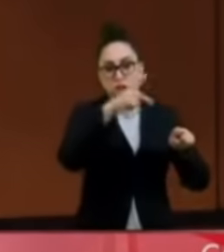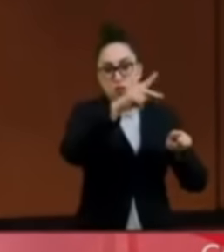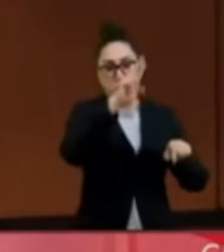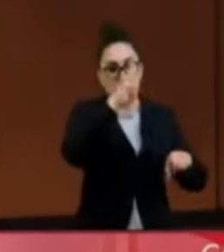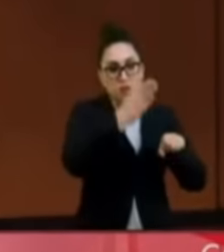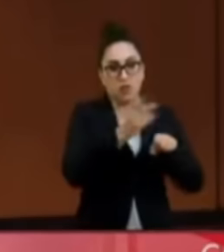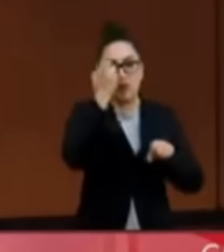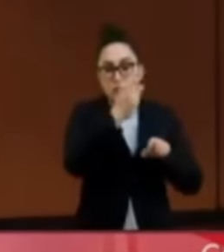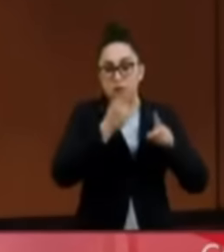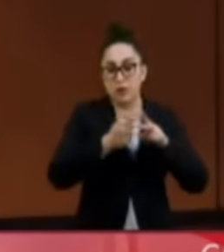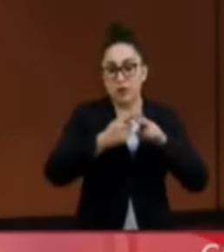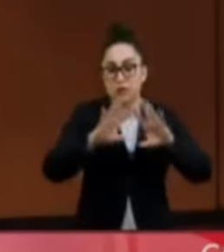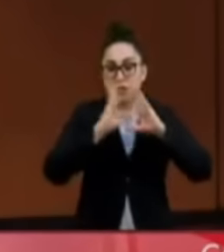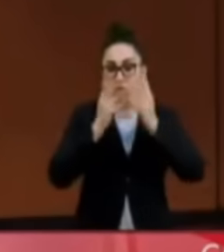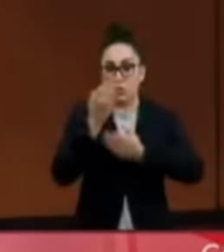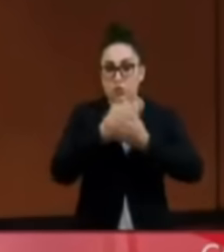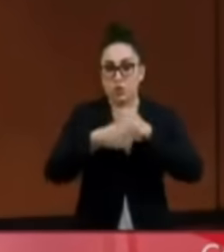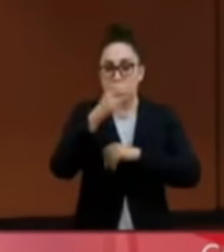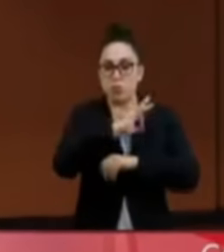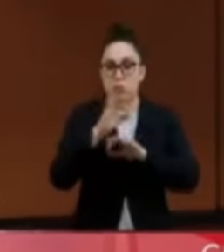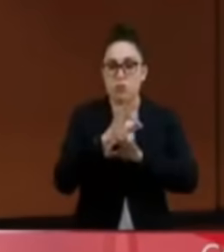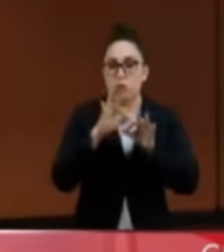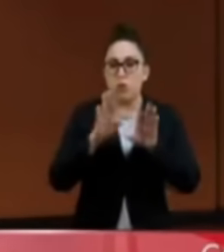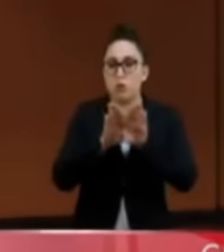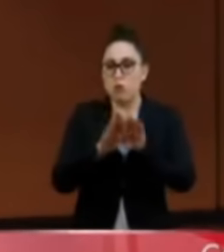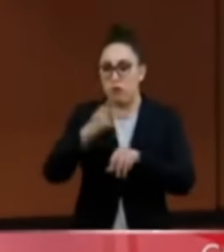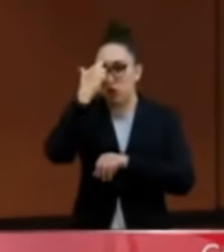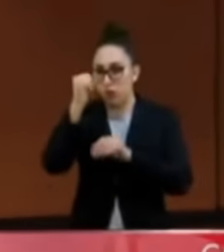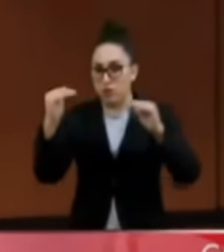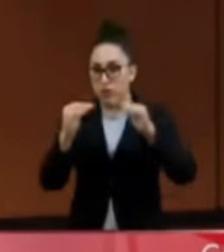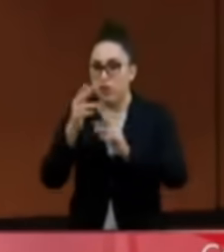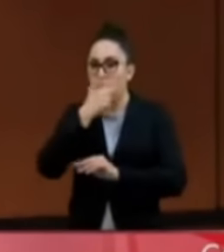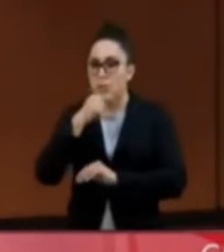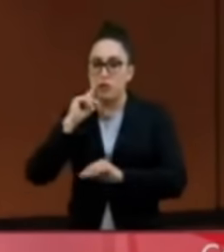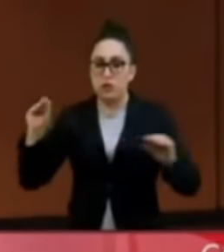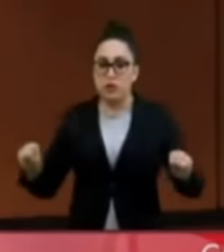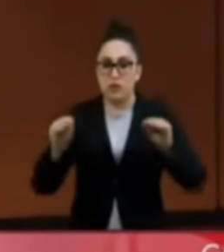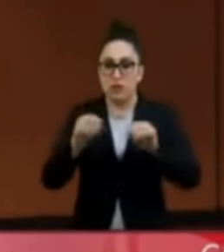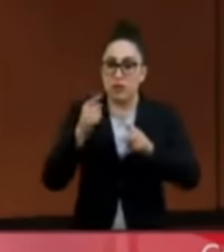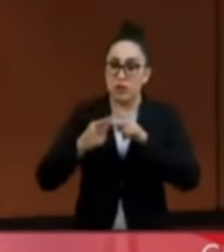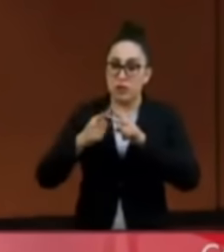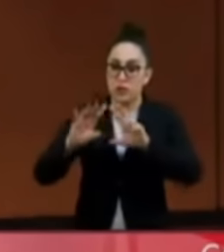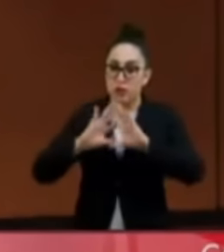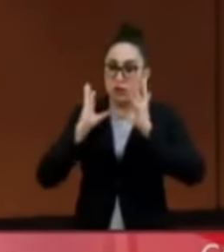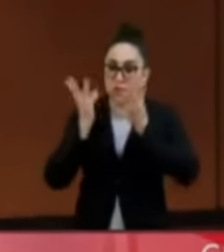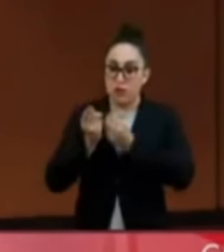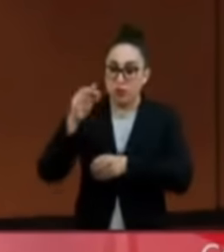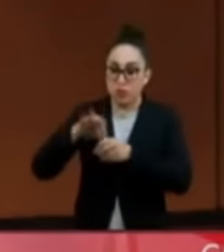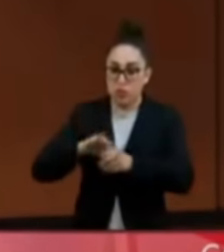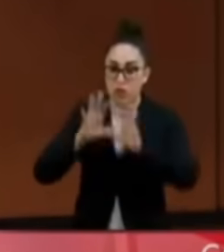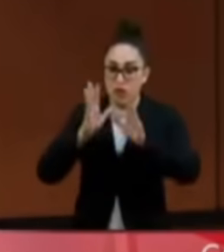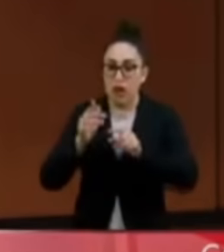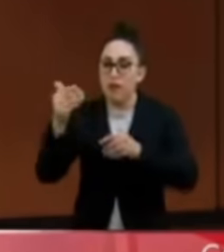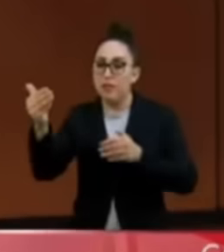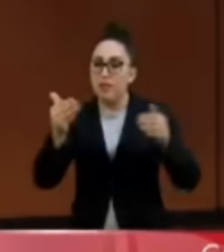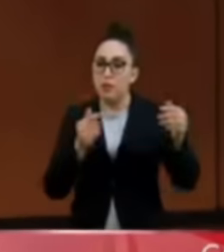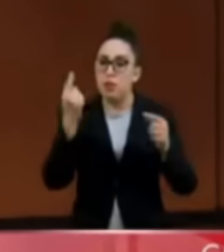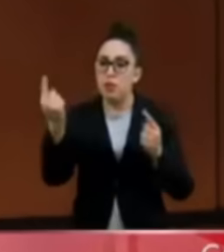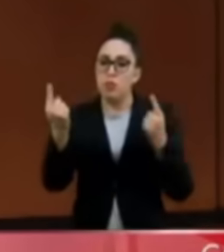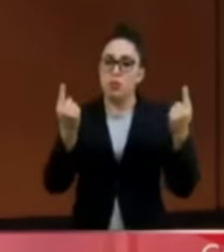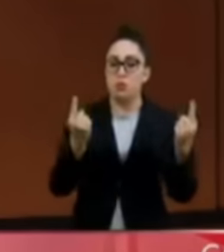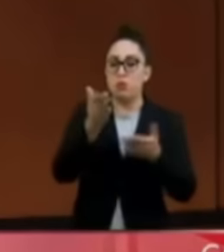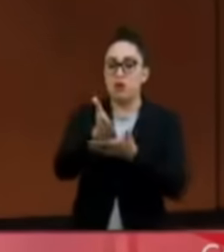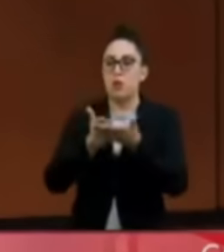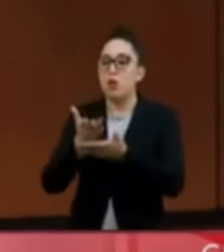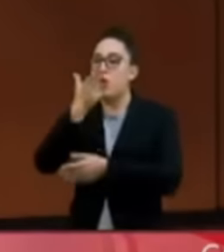partir de los resultados, dar cumplimiento al principio de paridad. A partir de los resultados, irá asegurando que se nombren tantas